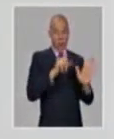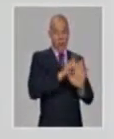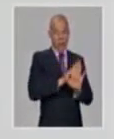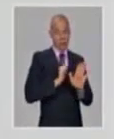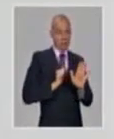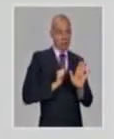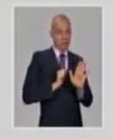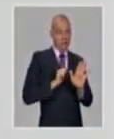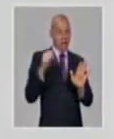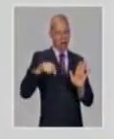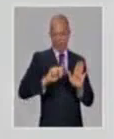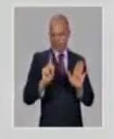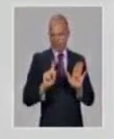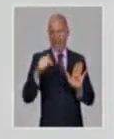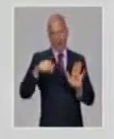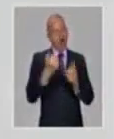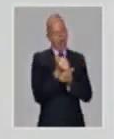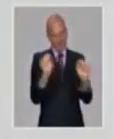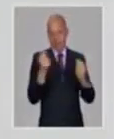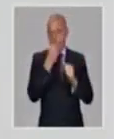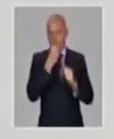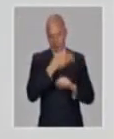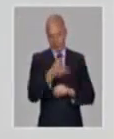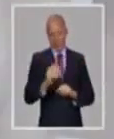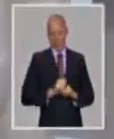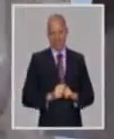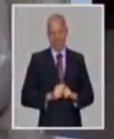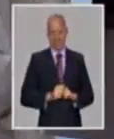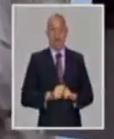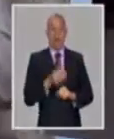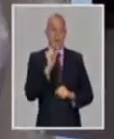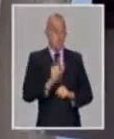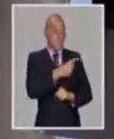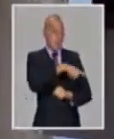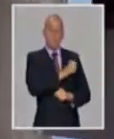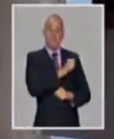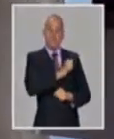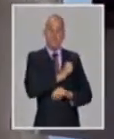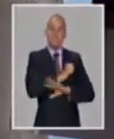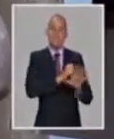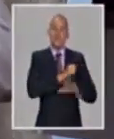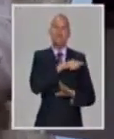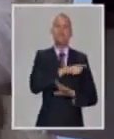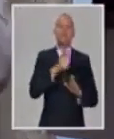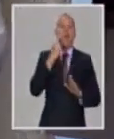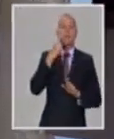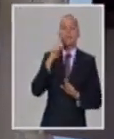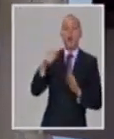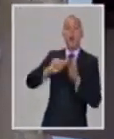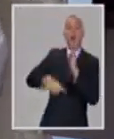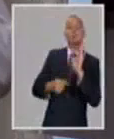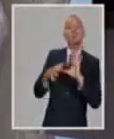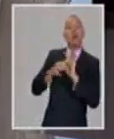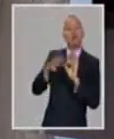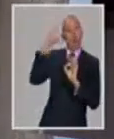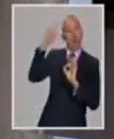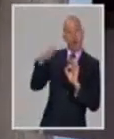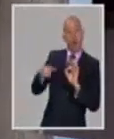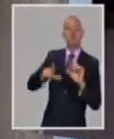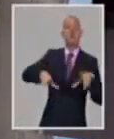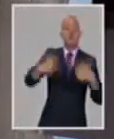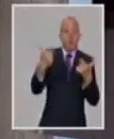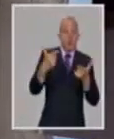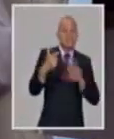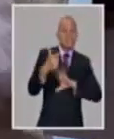produzca más para que pueda... Estimula que produzca más, para poder entonces también tener más ingresos para poder desarrollar la finca, invertir en la finca, mejorar su